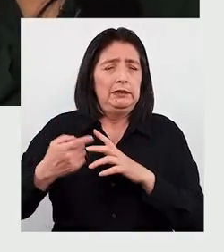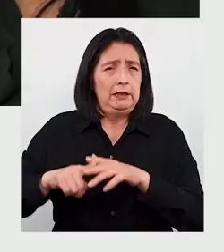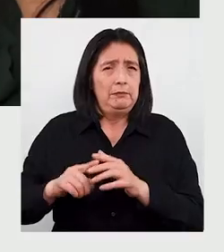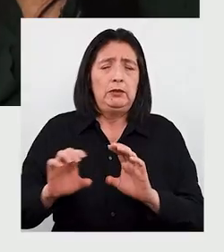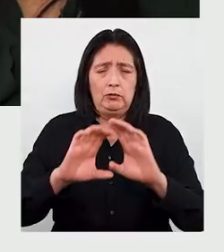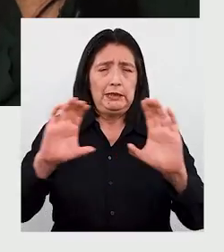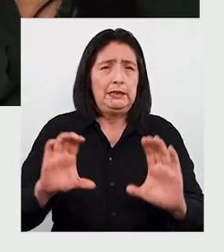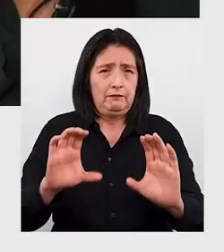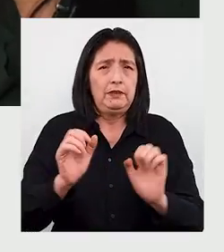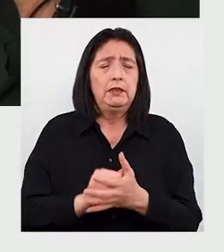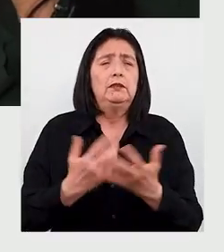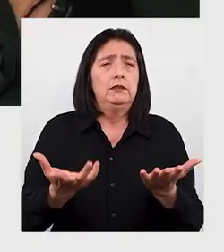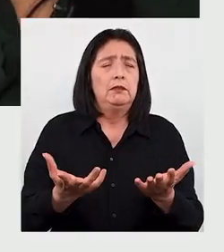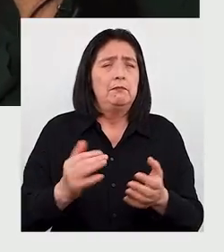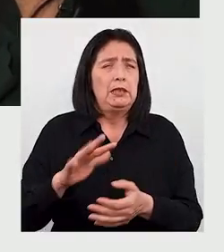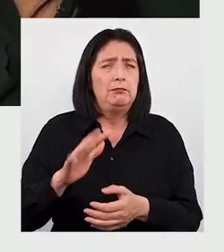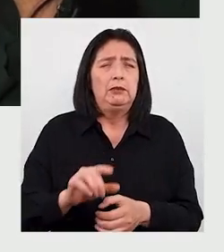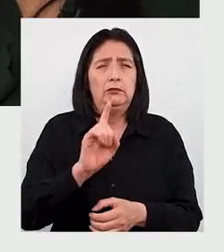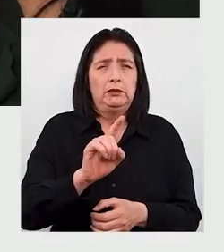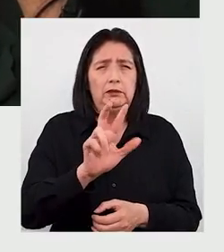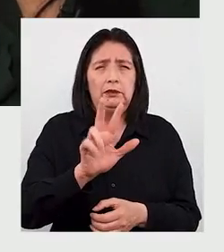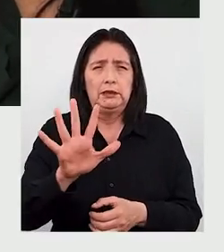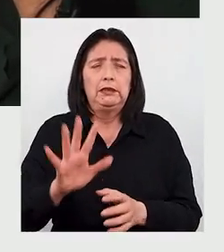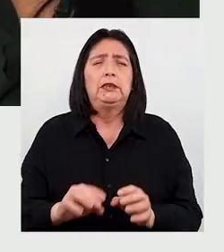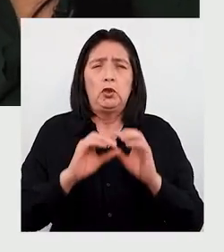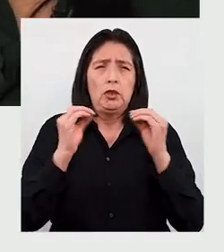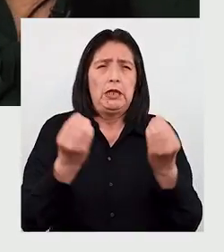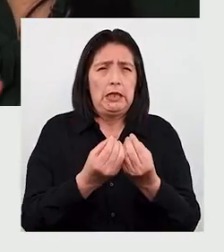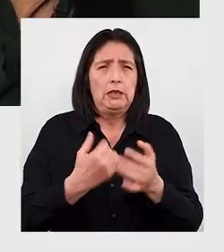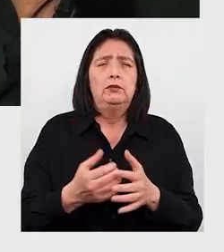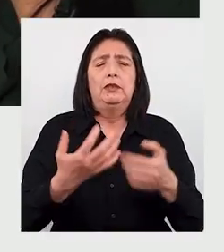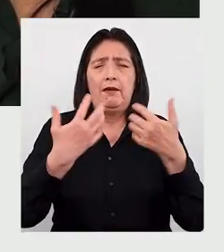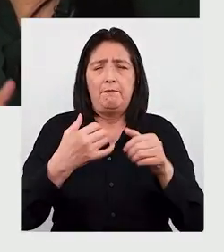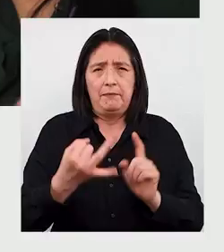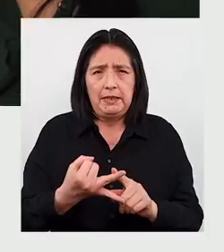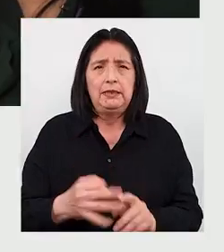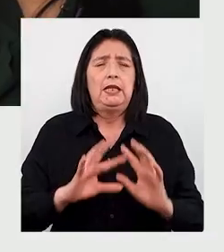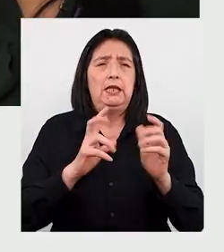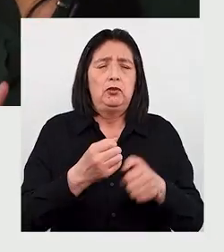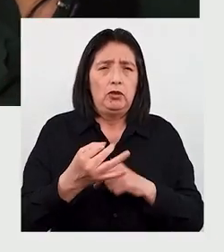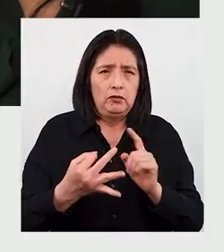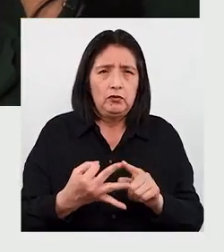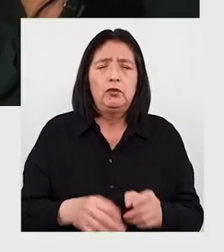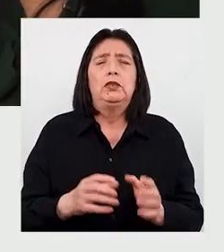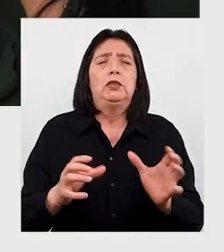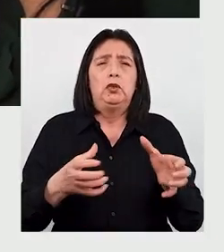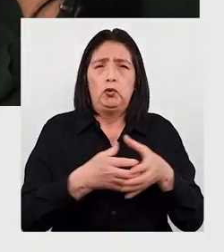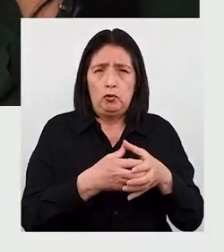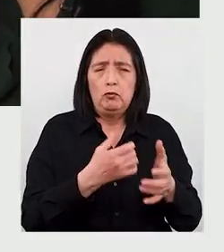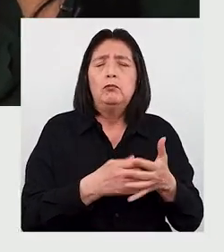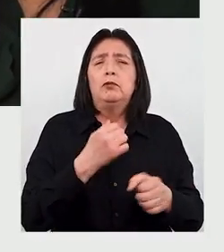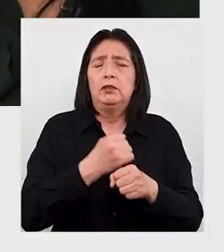de esta certificación, cerca de 135 organizaciones, entre empresas, asociaciones y